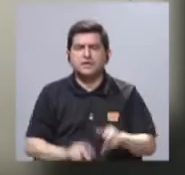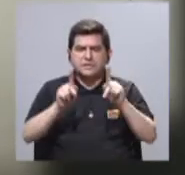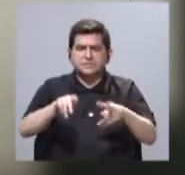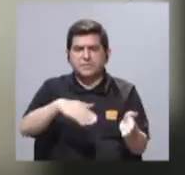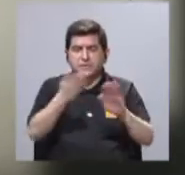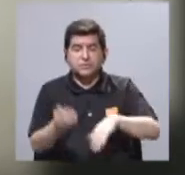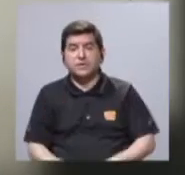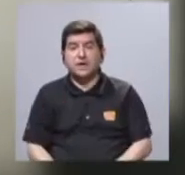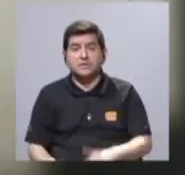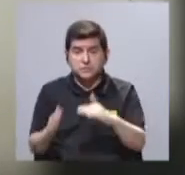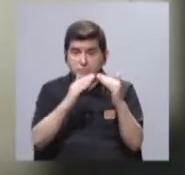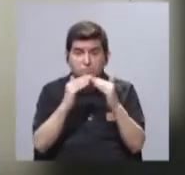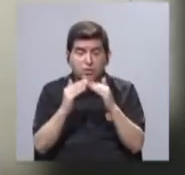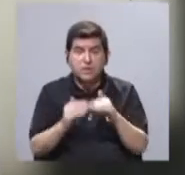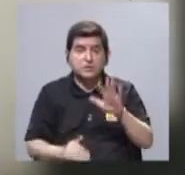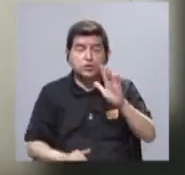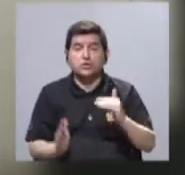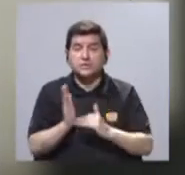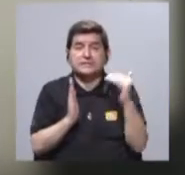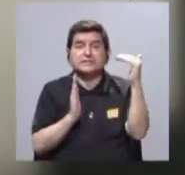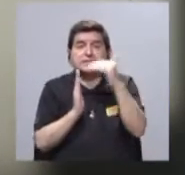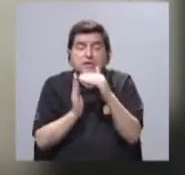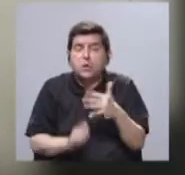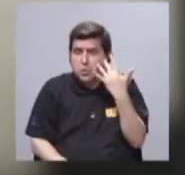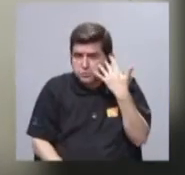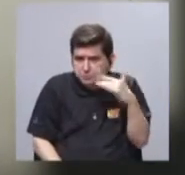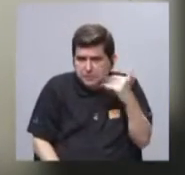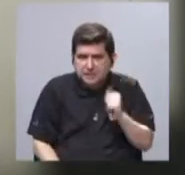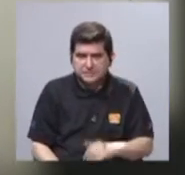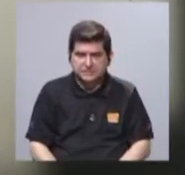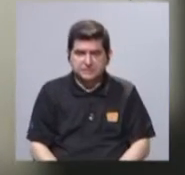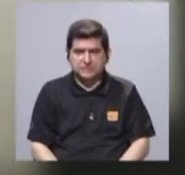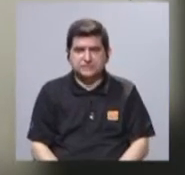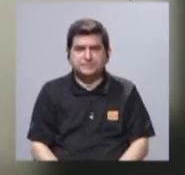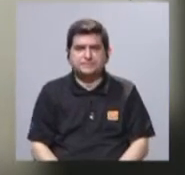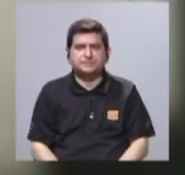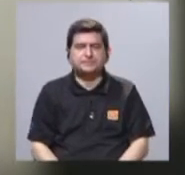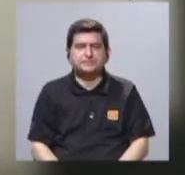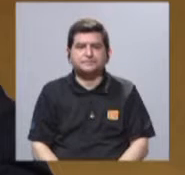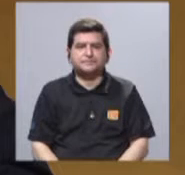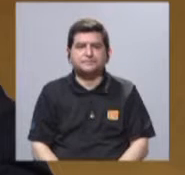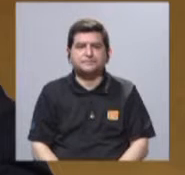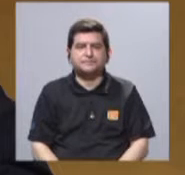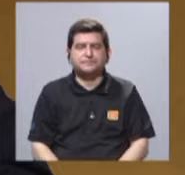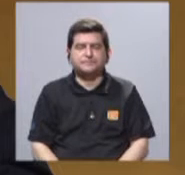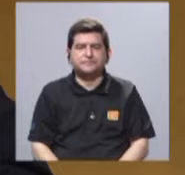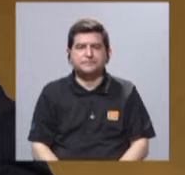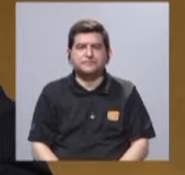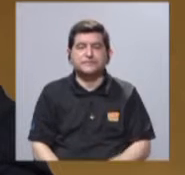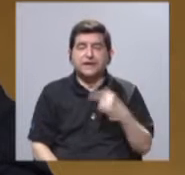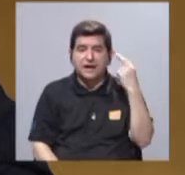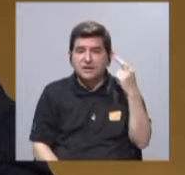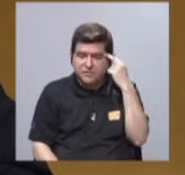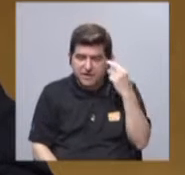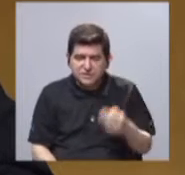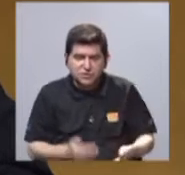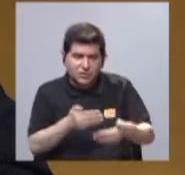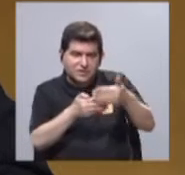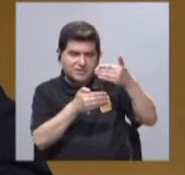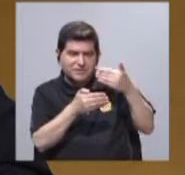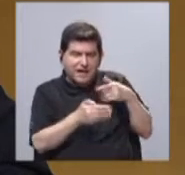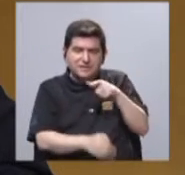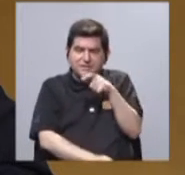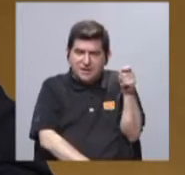millones parecido a la de costa rica en términos en términos numéricos y parte vienen arrastrados